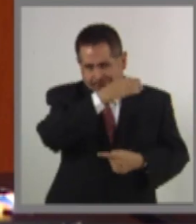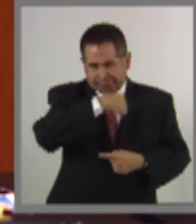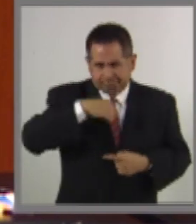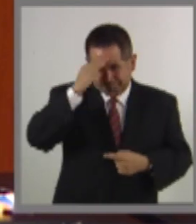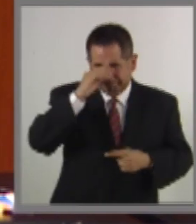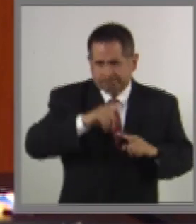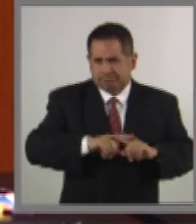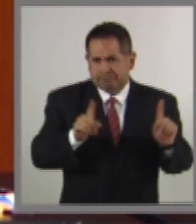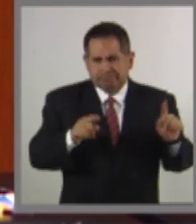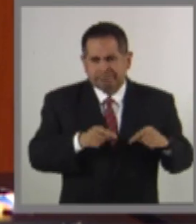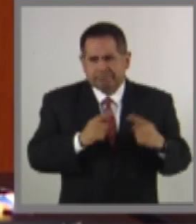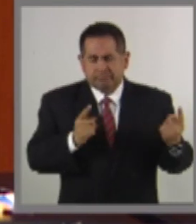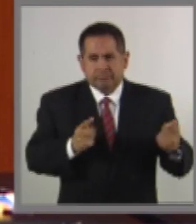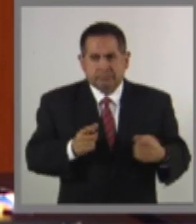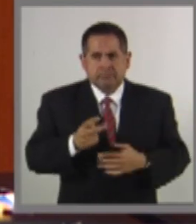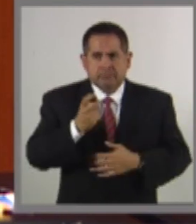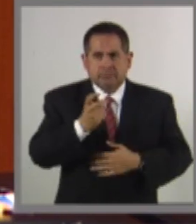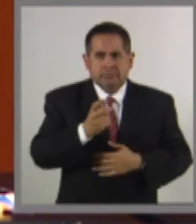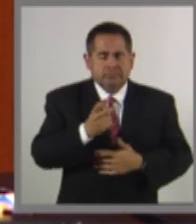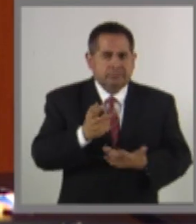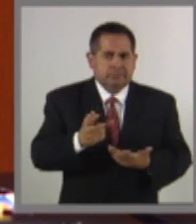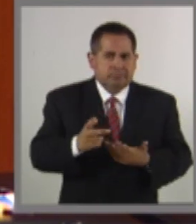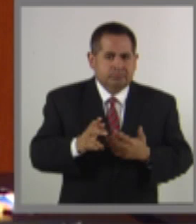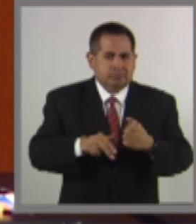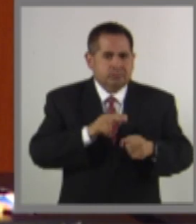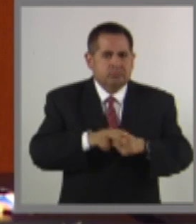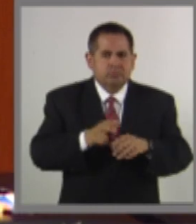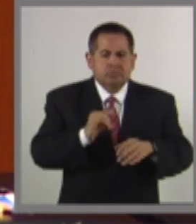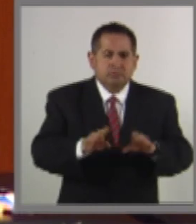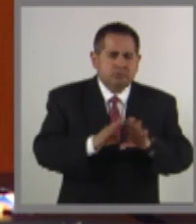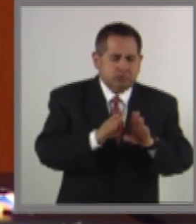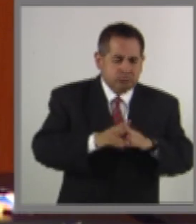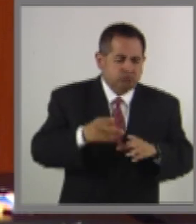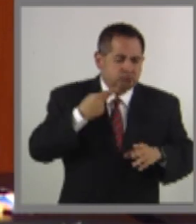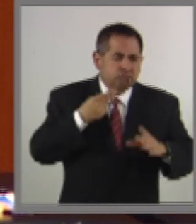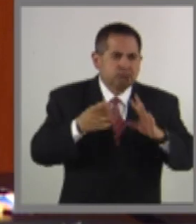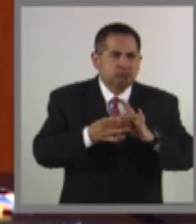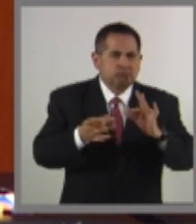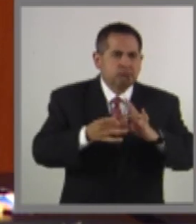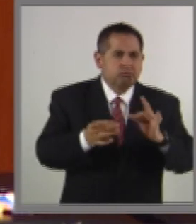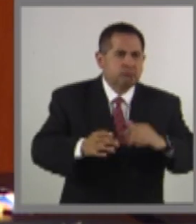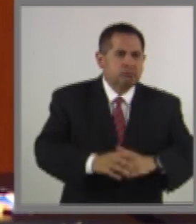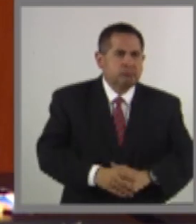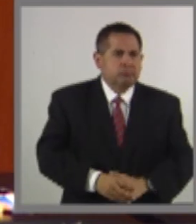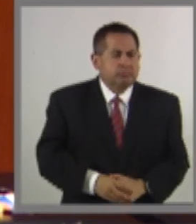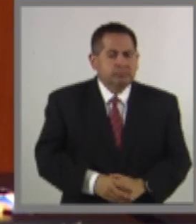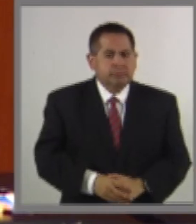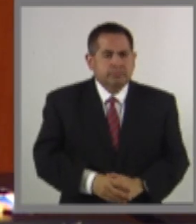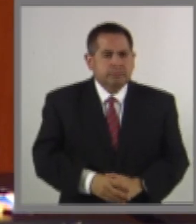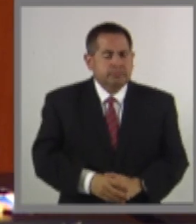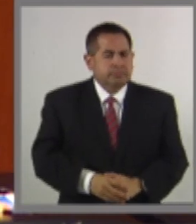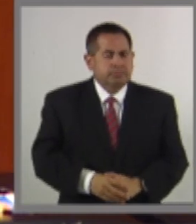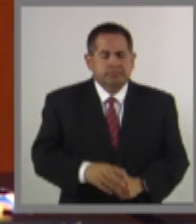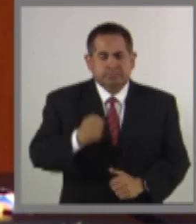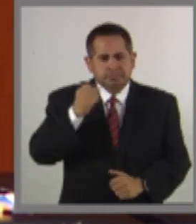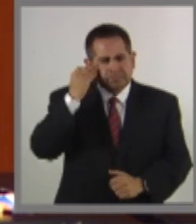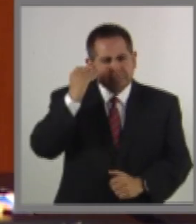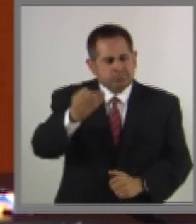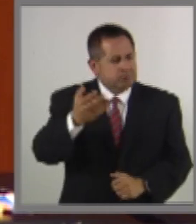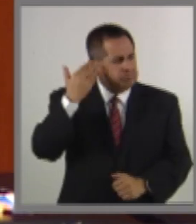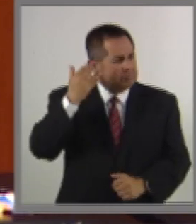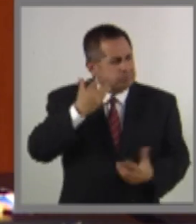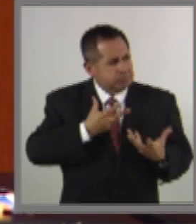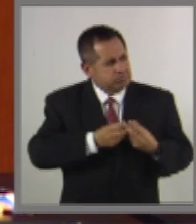Eso es lo más natural en el camino de la política. Algún tramo lo caminamos